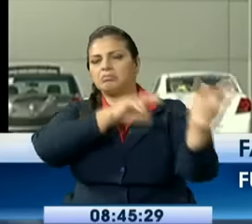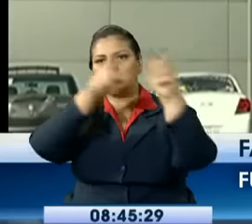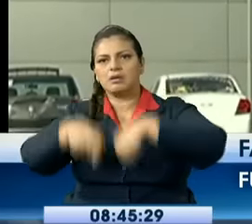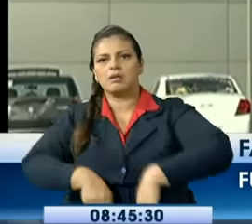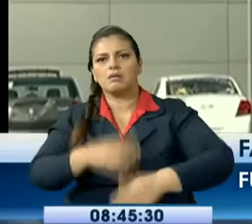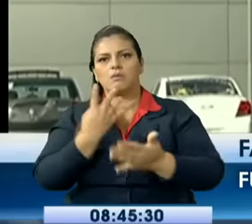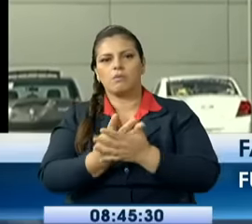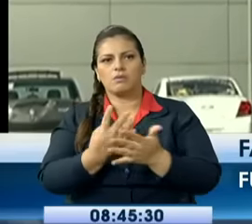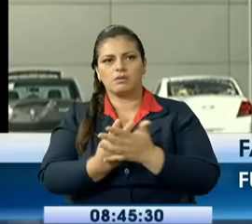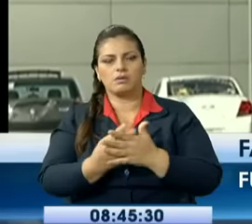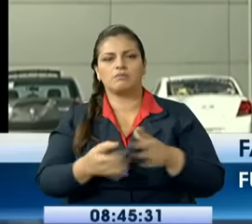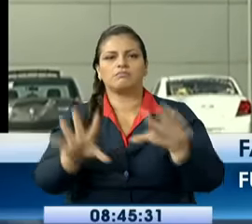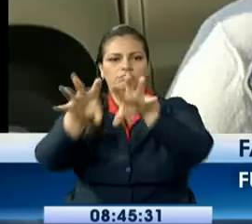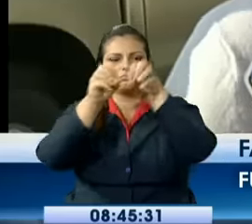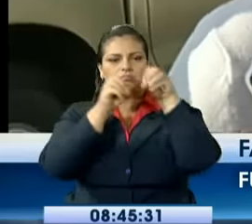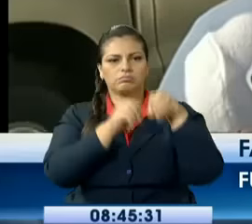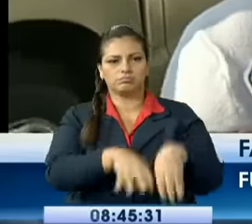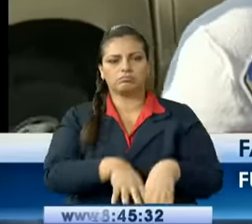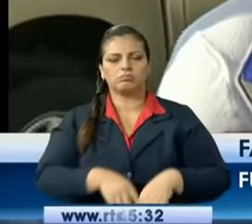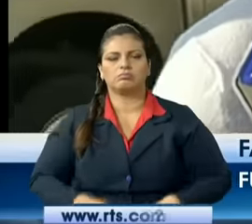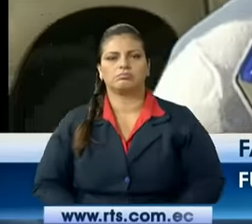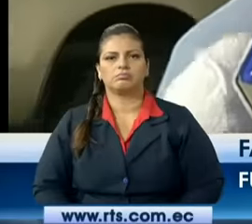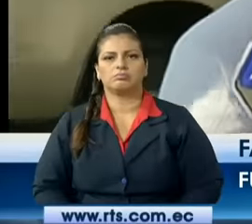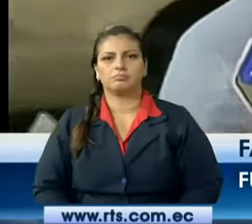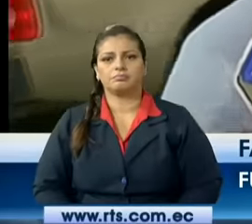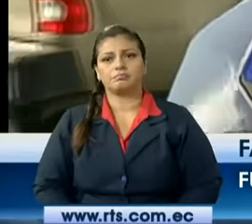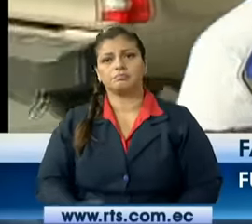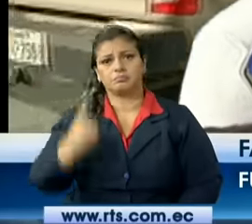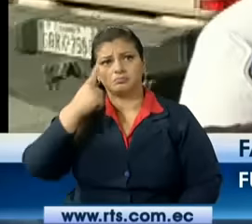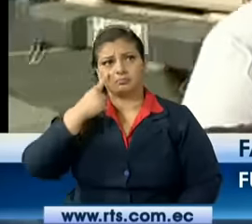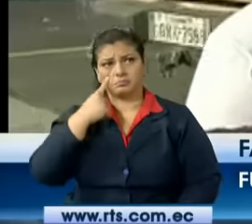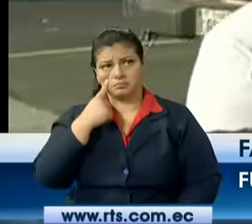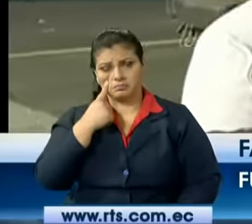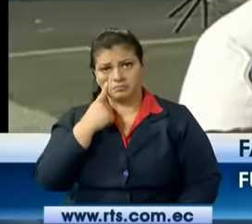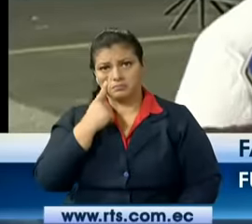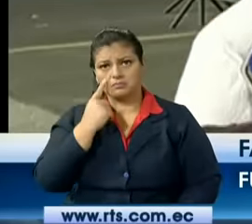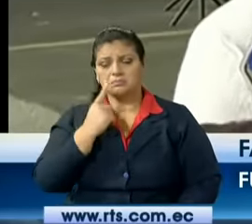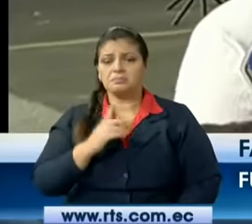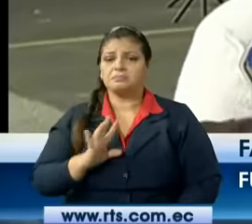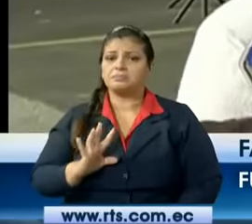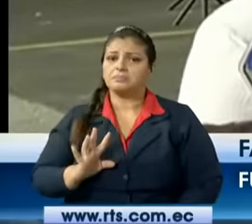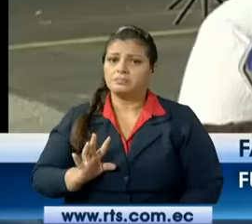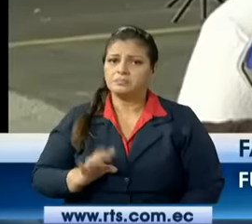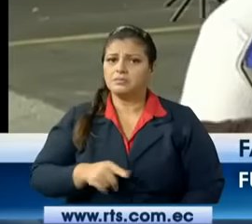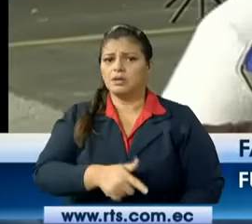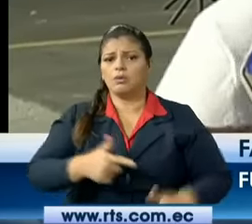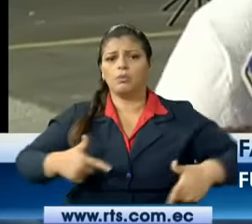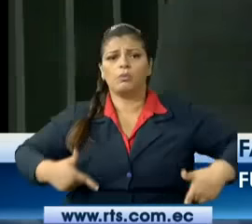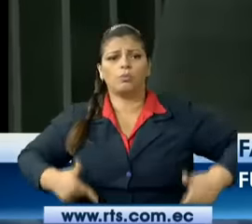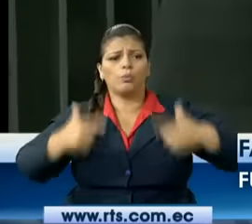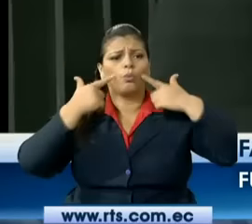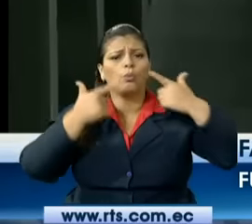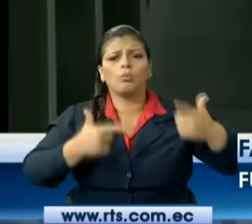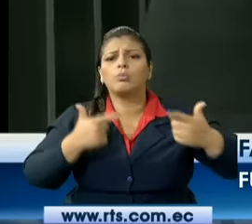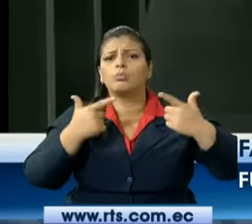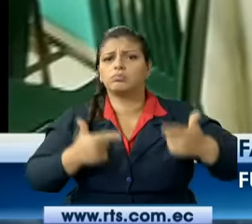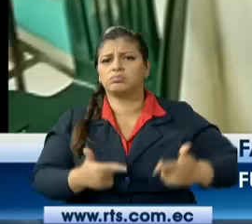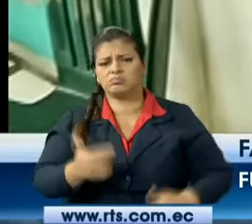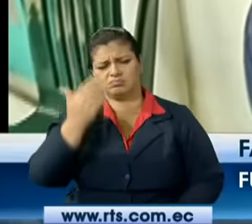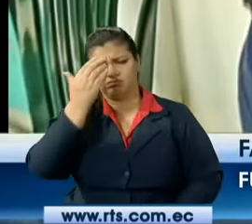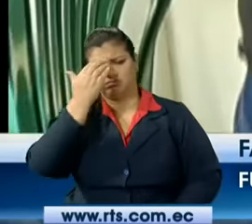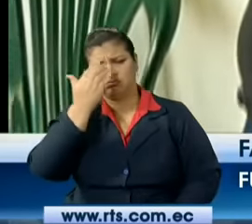en el laboratorio de criminalística. Pero se supone que ahí tienen que estar rotando la guardianía, los guías. Acá María,